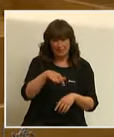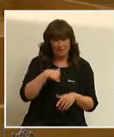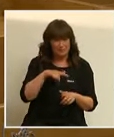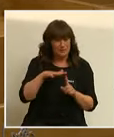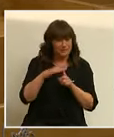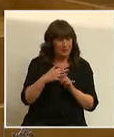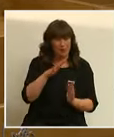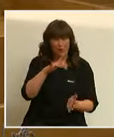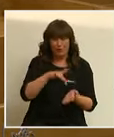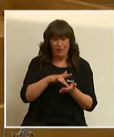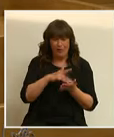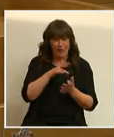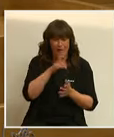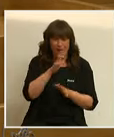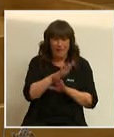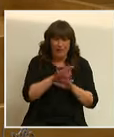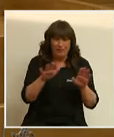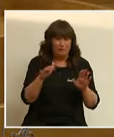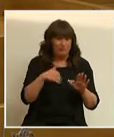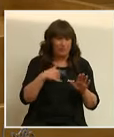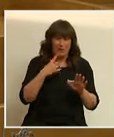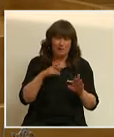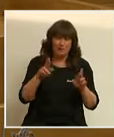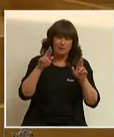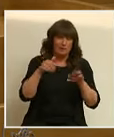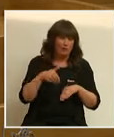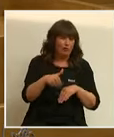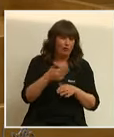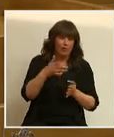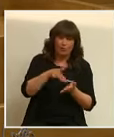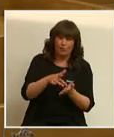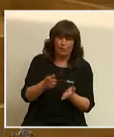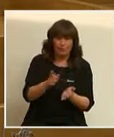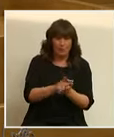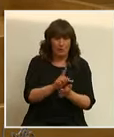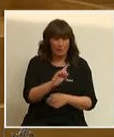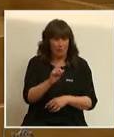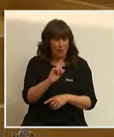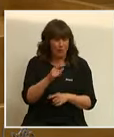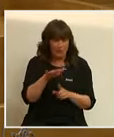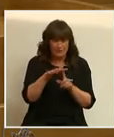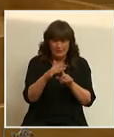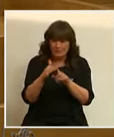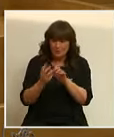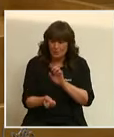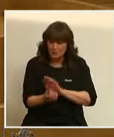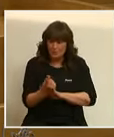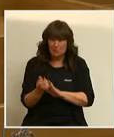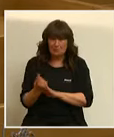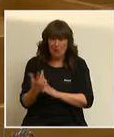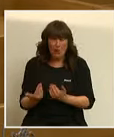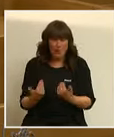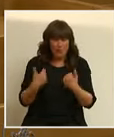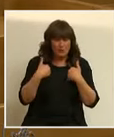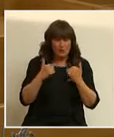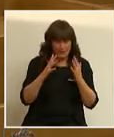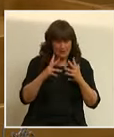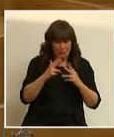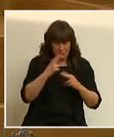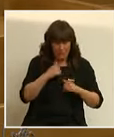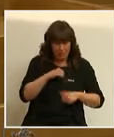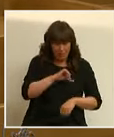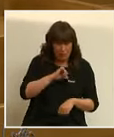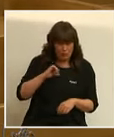lamentables que esperemos no se vuelvan a producir o en cualquier otro hecho o competencia de esta Administración